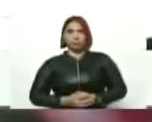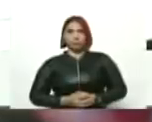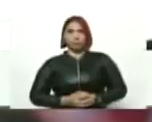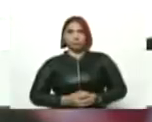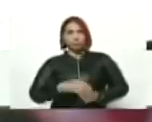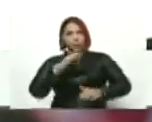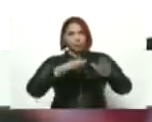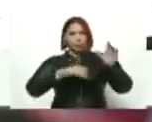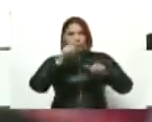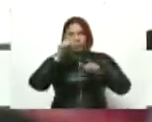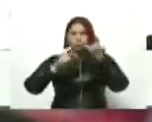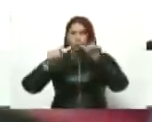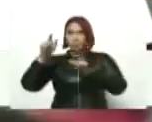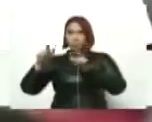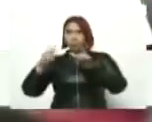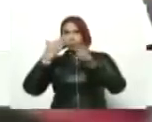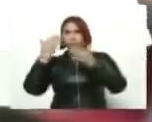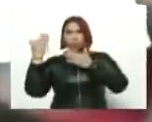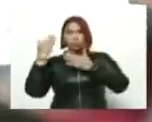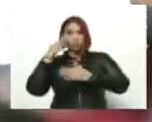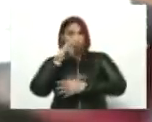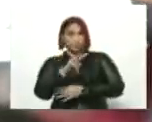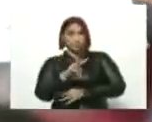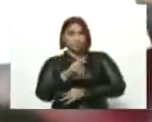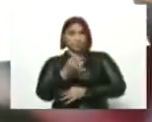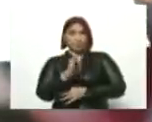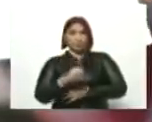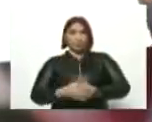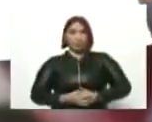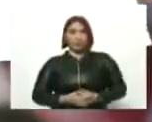esa que está allí. Eso que está allí es la edad etaria.